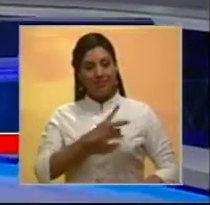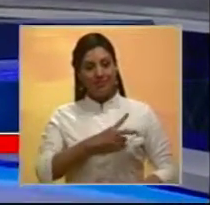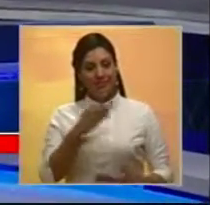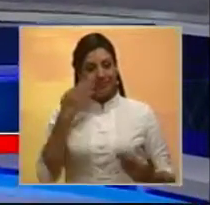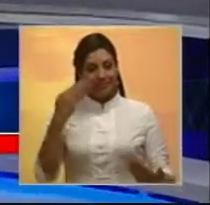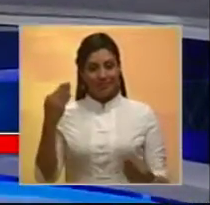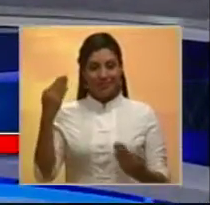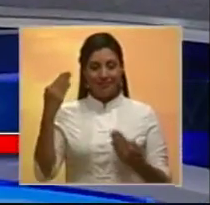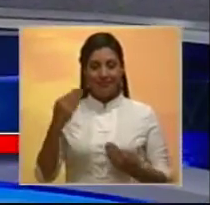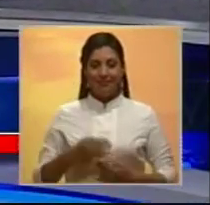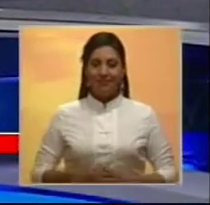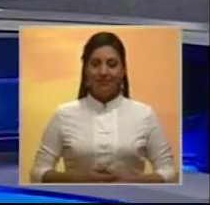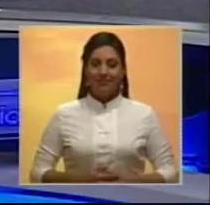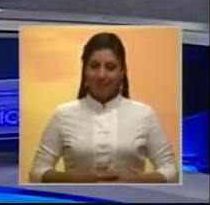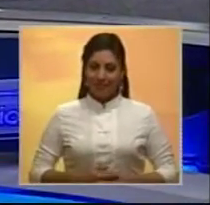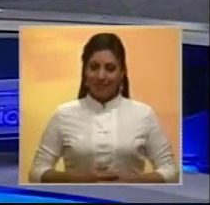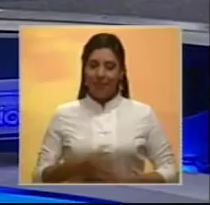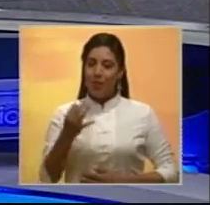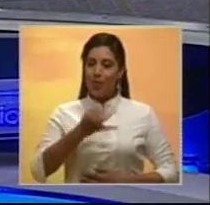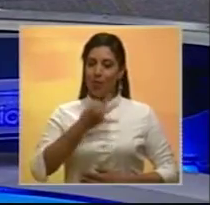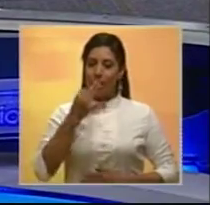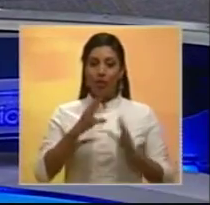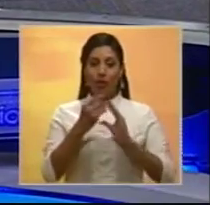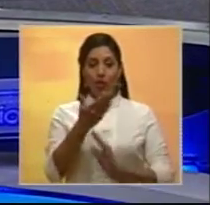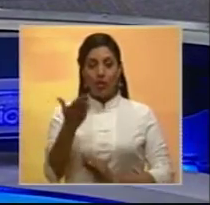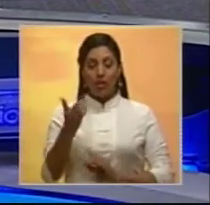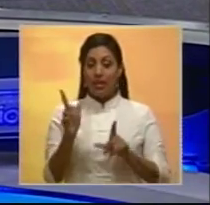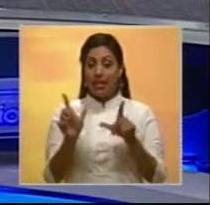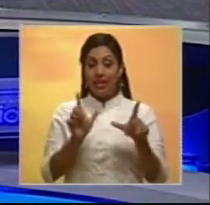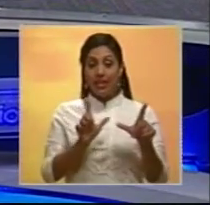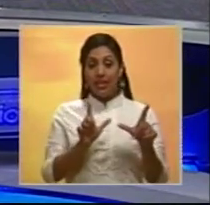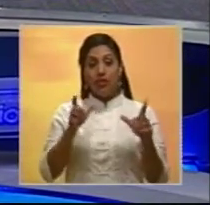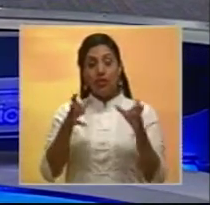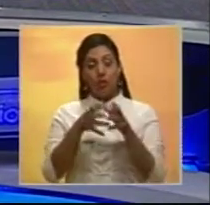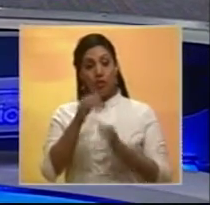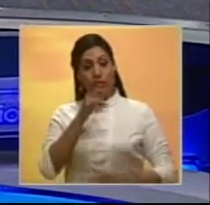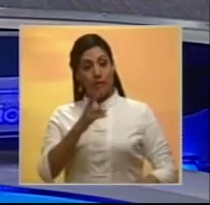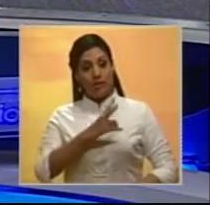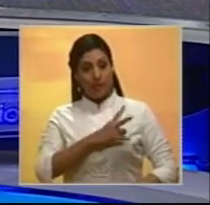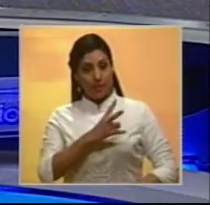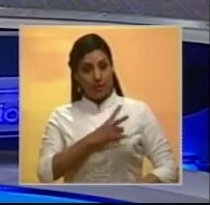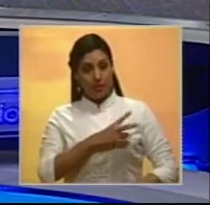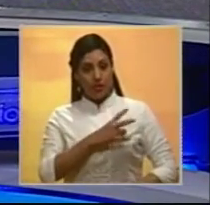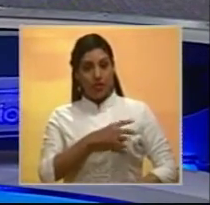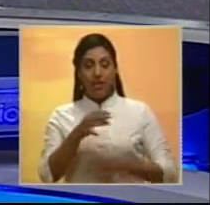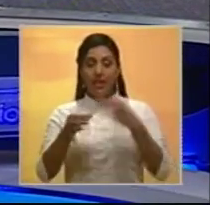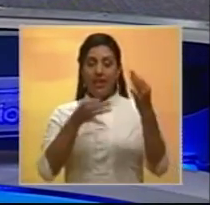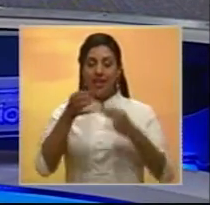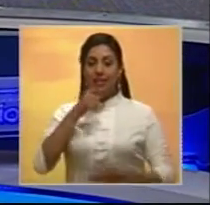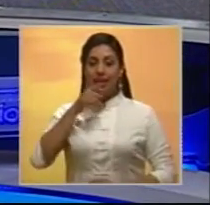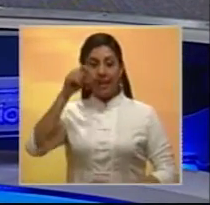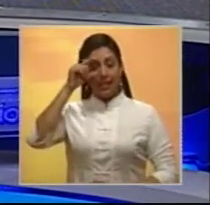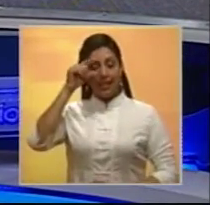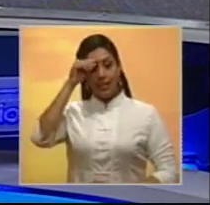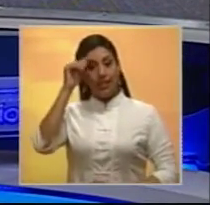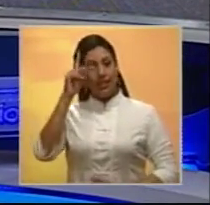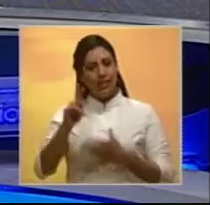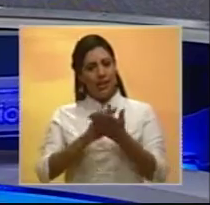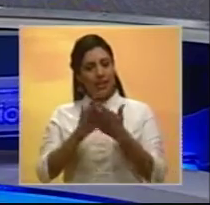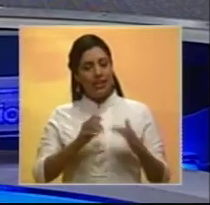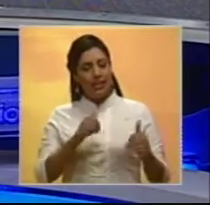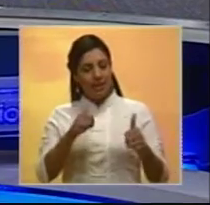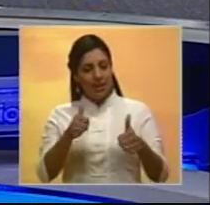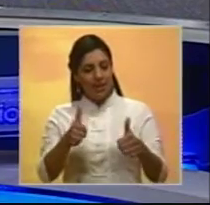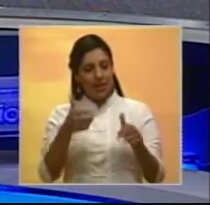meridiana de su noticiero Venevisión. Muy buenas tardes tengan todos. Ya estamos listos en nombre del equipo de Noticiero Venevisión. Néstor Brito Landi, quien les saluda,